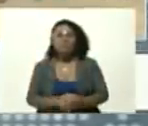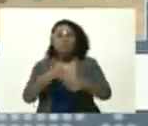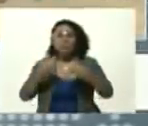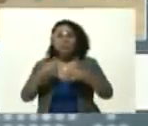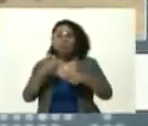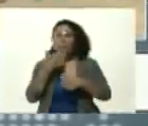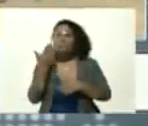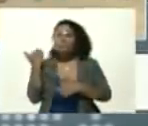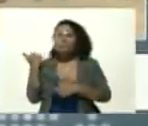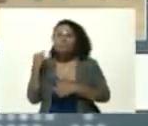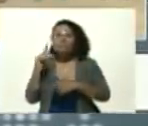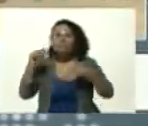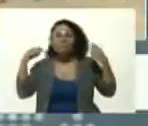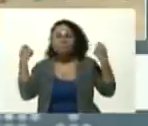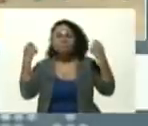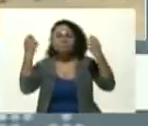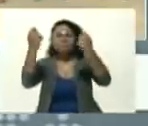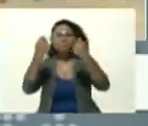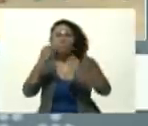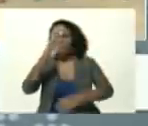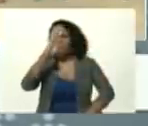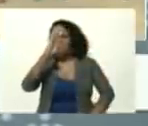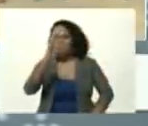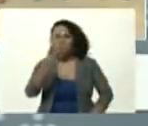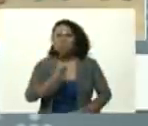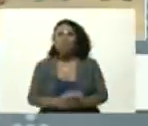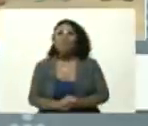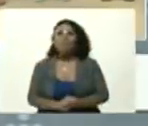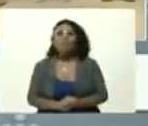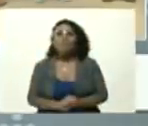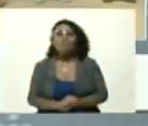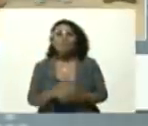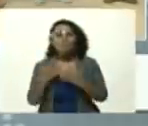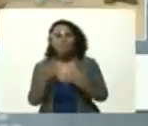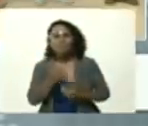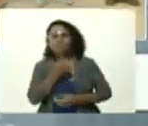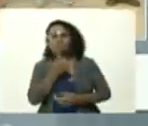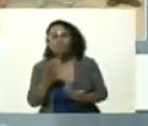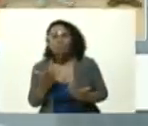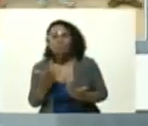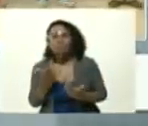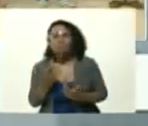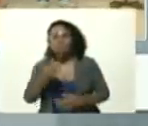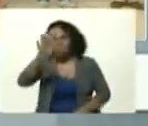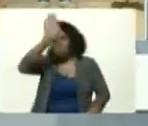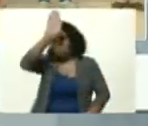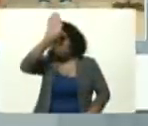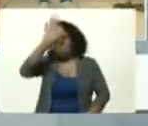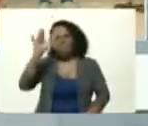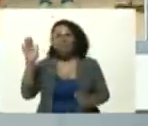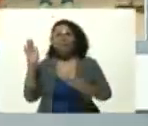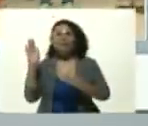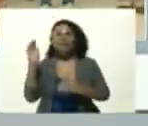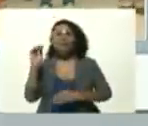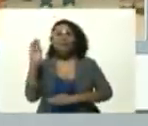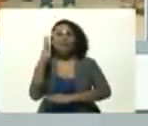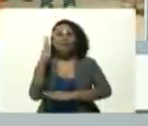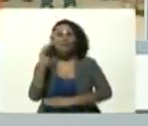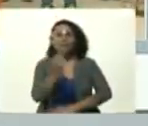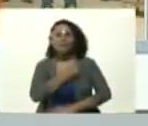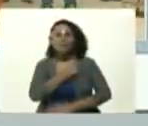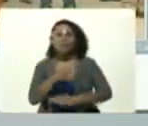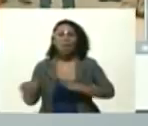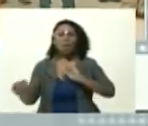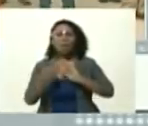días hubo una campaña dirigida por obispos de la Iglesia Católica de los Andes contra la